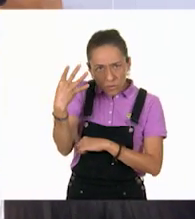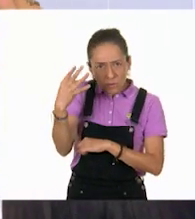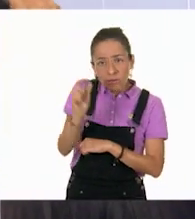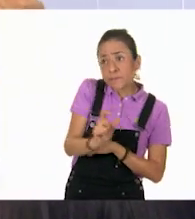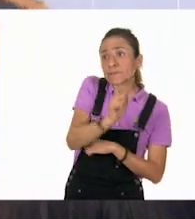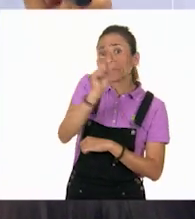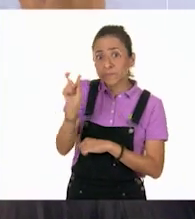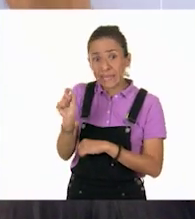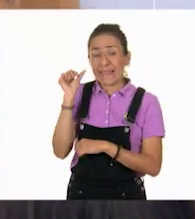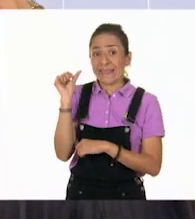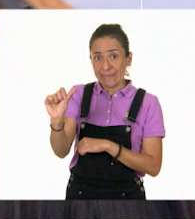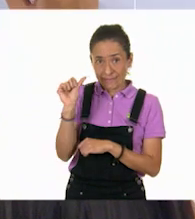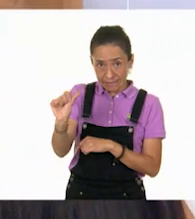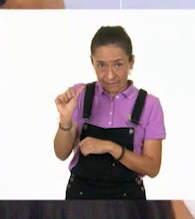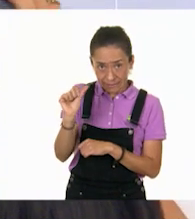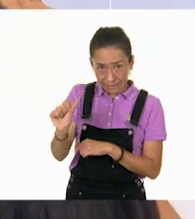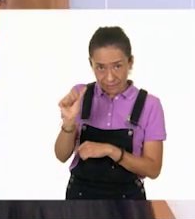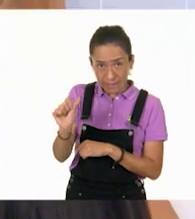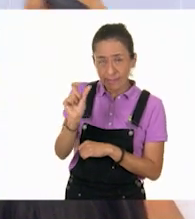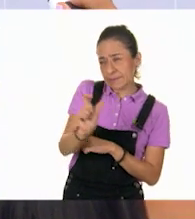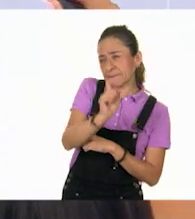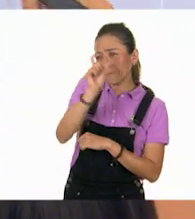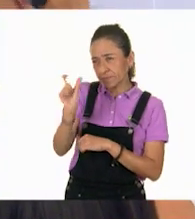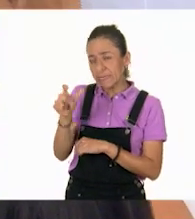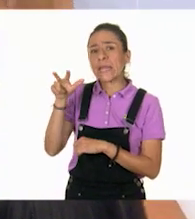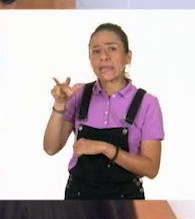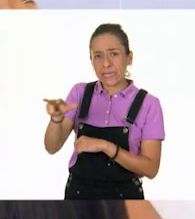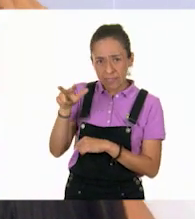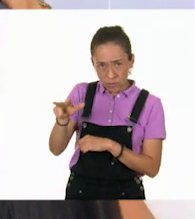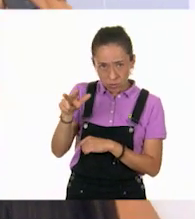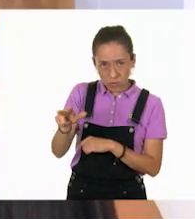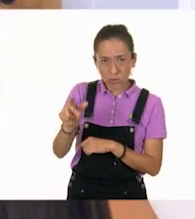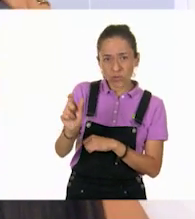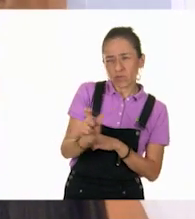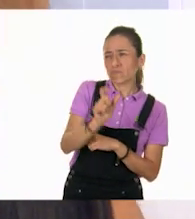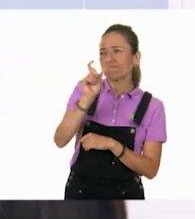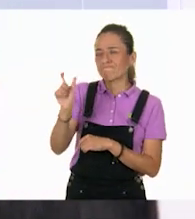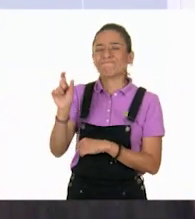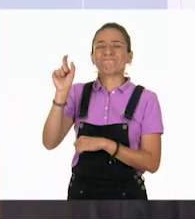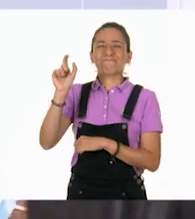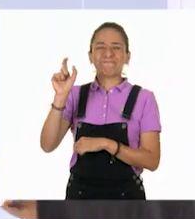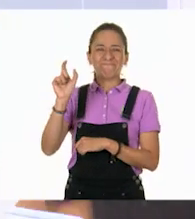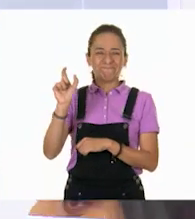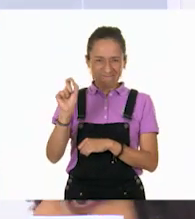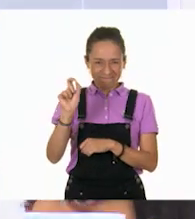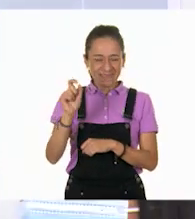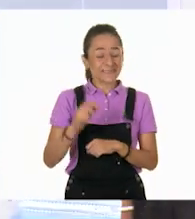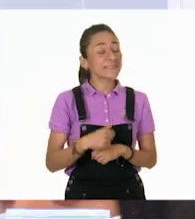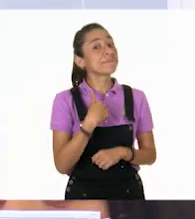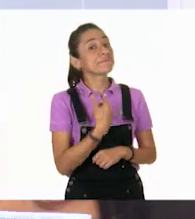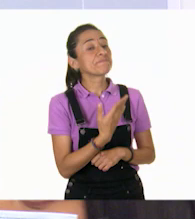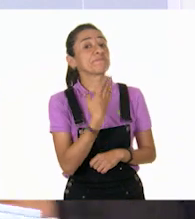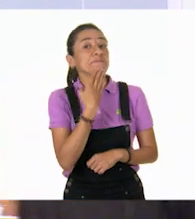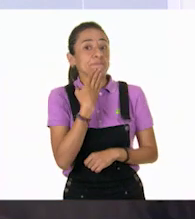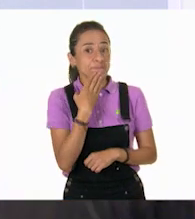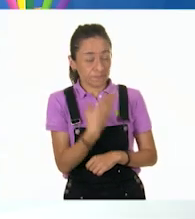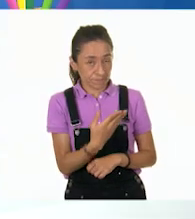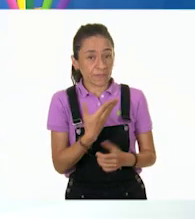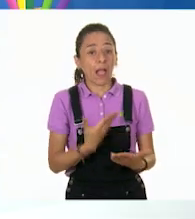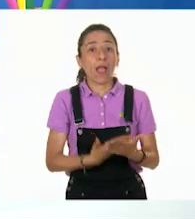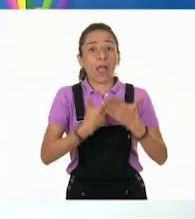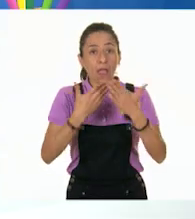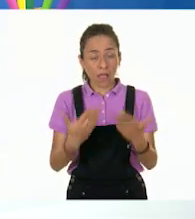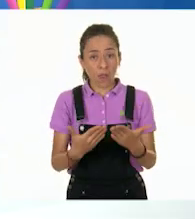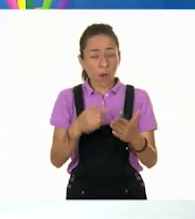el 16, el 18 y el 20. Y el 20. Muy bien. Ahora, si nuestra